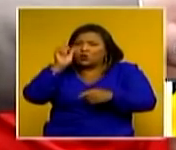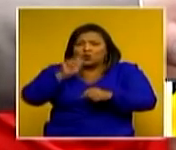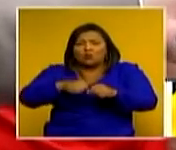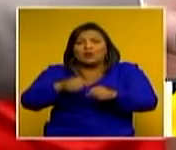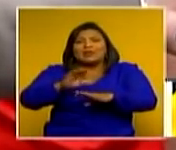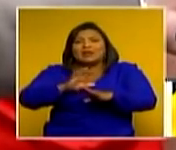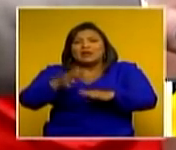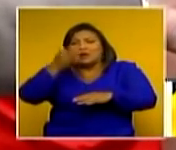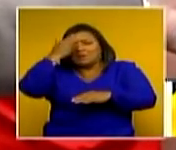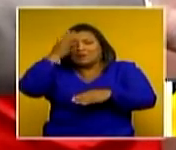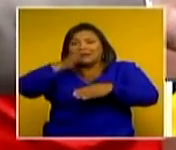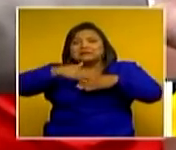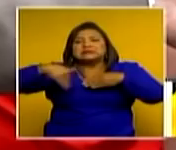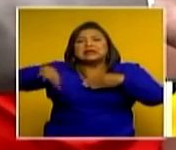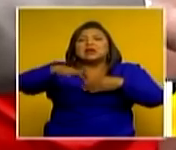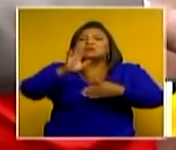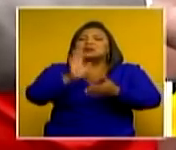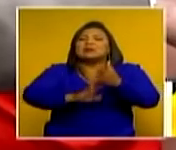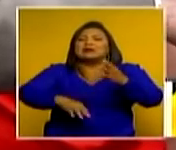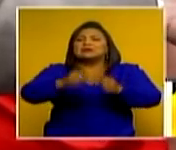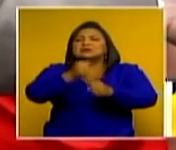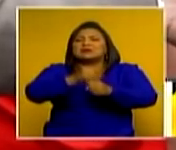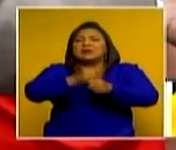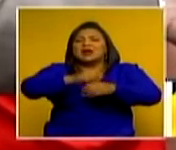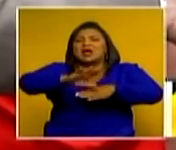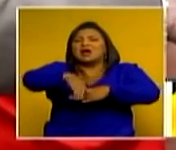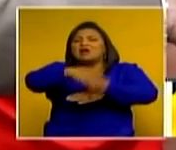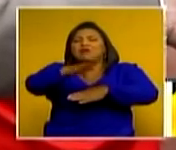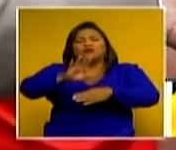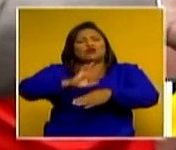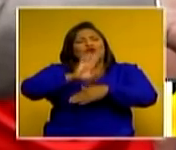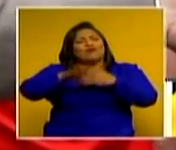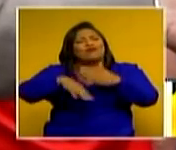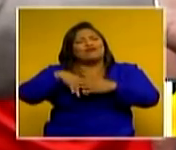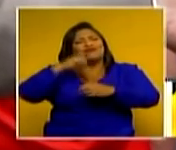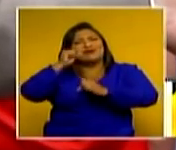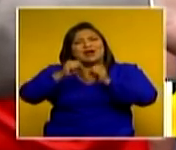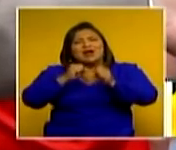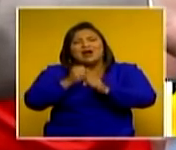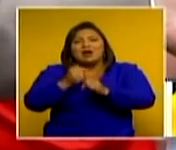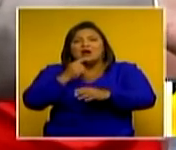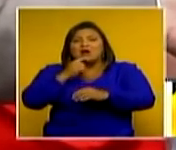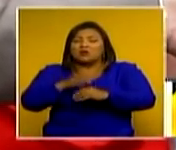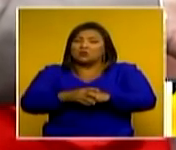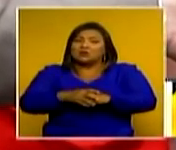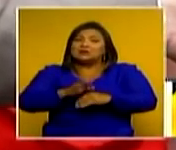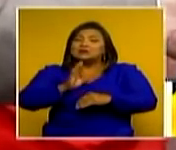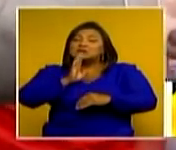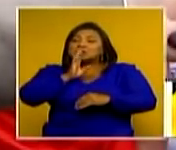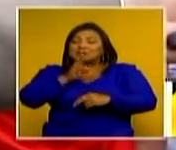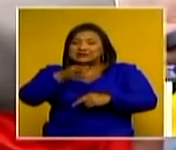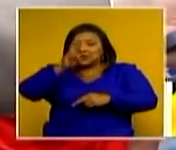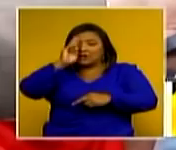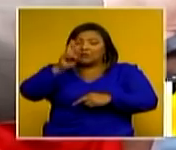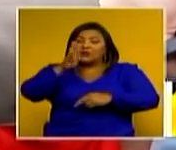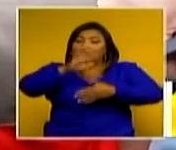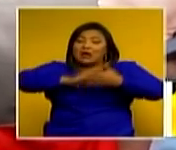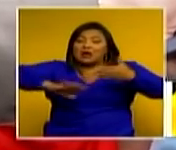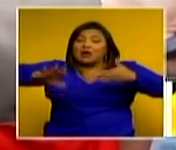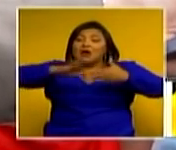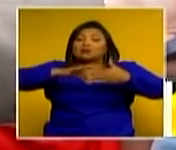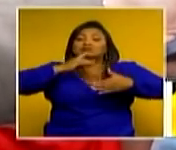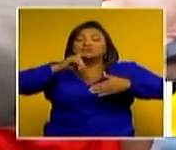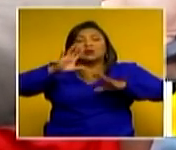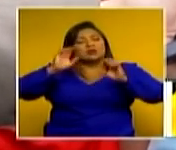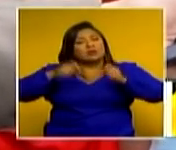por el salado se van a trabajar por el salado y eso ha sido todos los años haciendo encantan y novedad la verdad más se ha respetado por el río guayas se debería controlar aquí